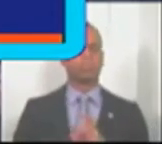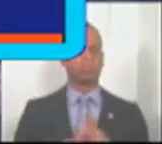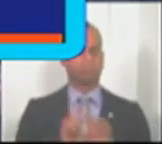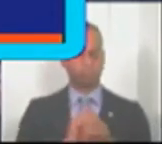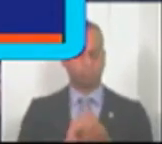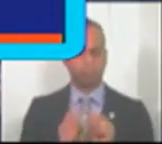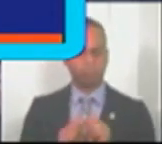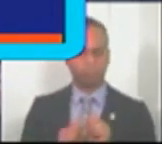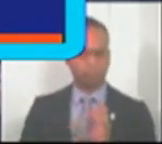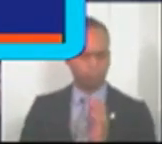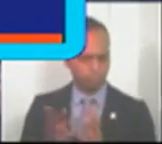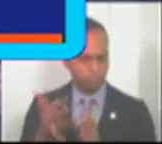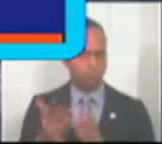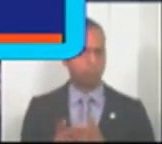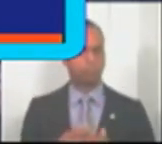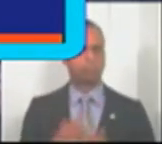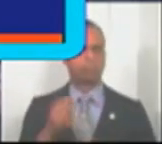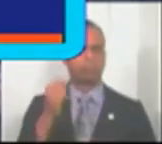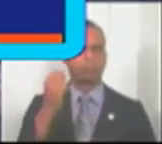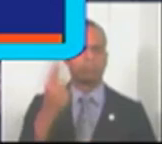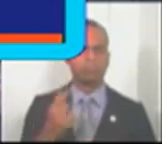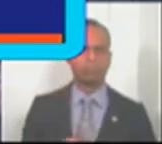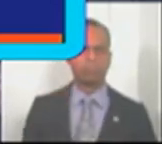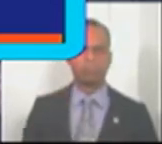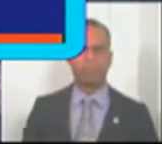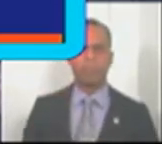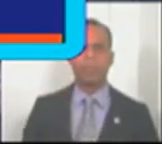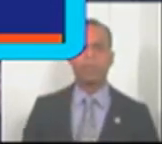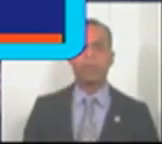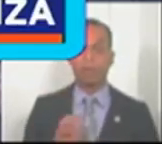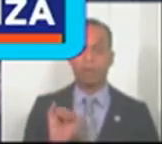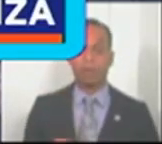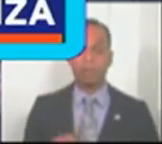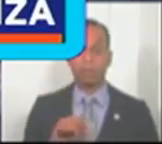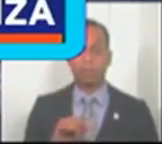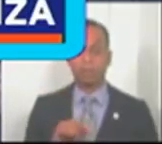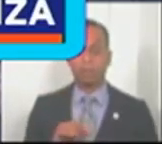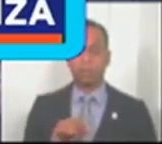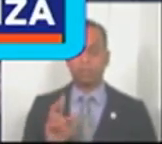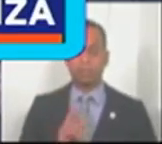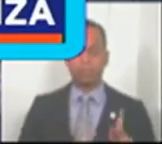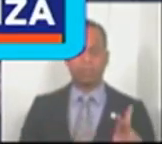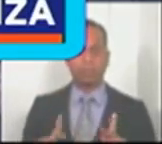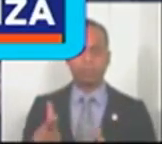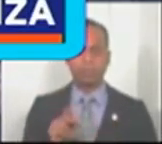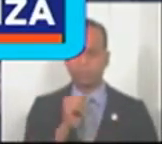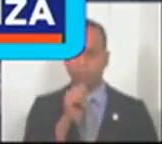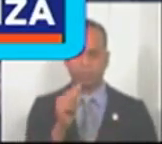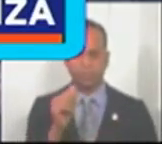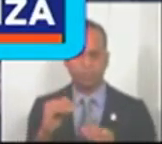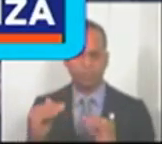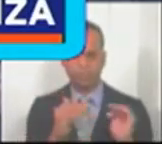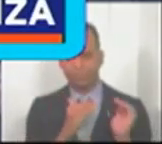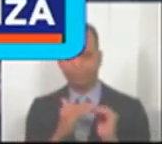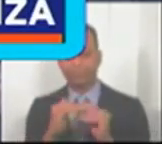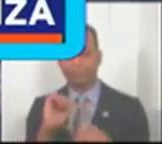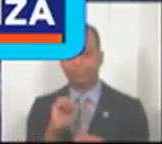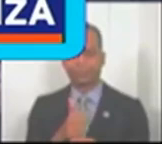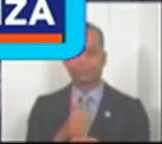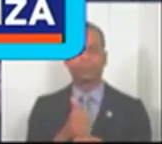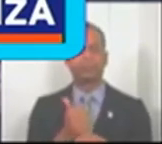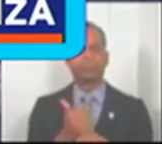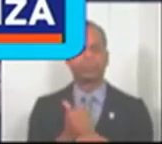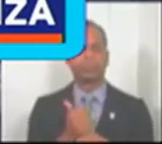tecnológica que tendía a crear desigualdad entre las personas, no entre los territorios,